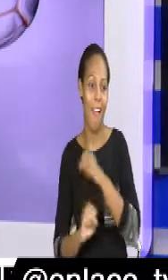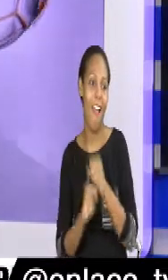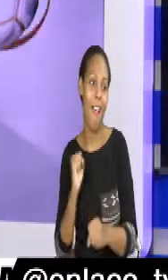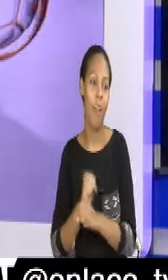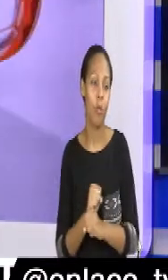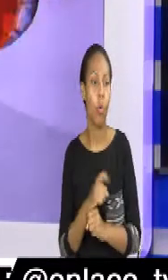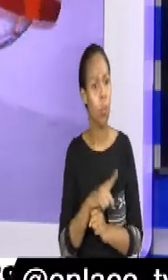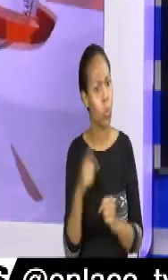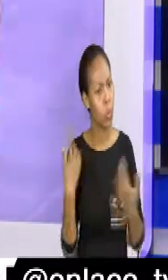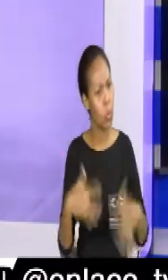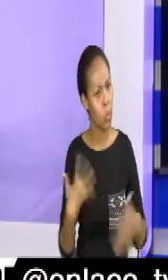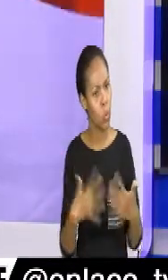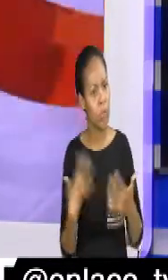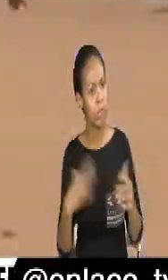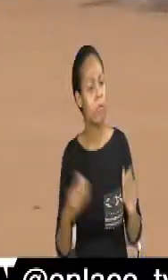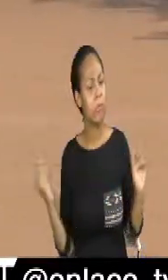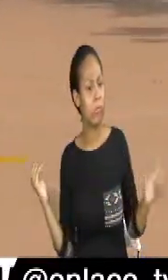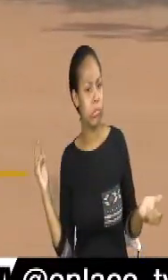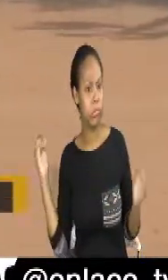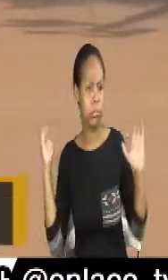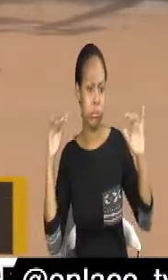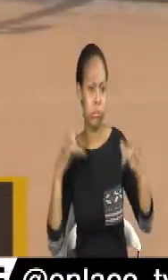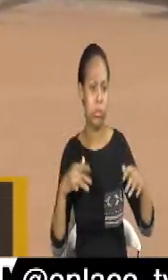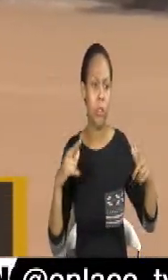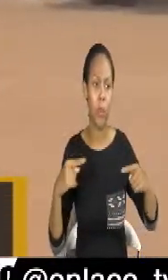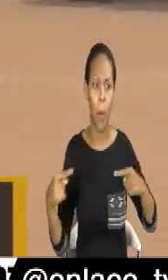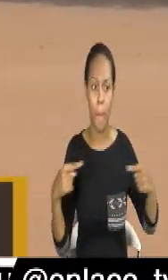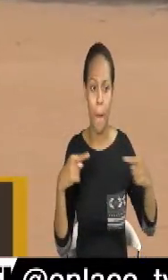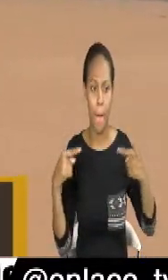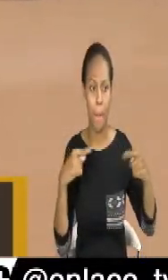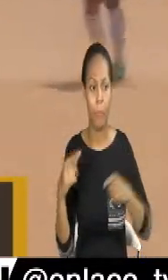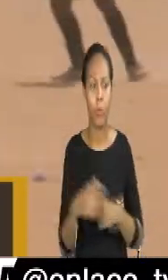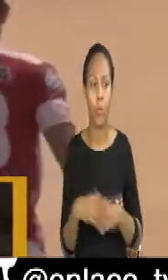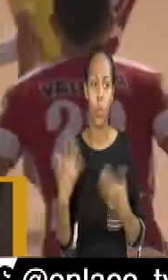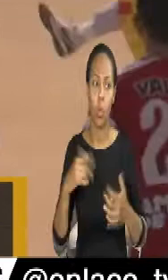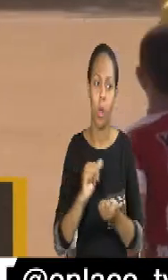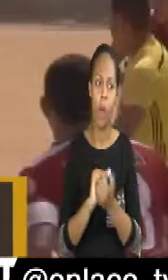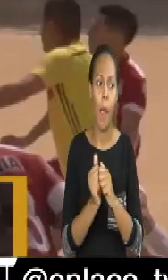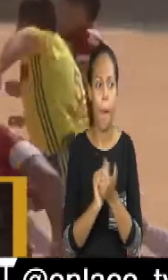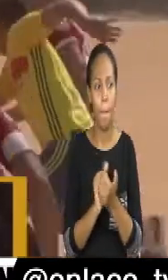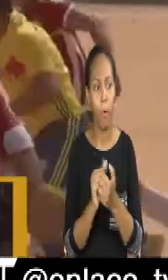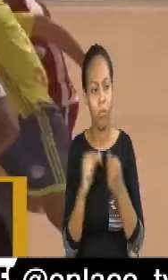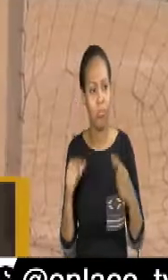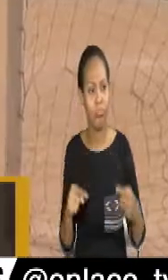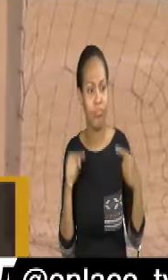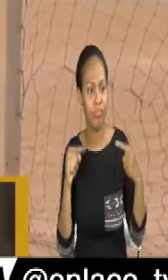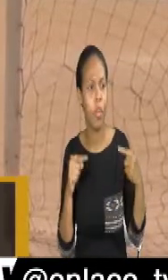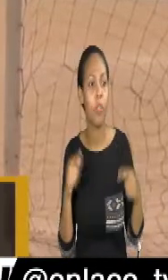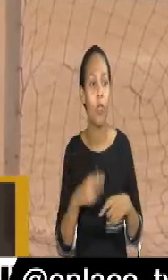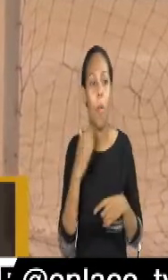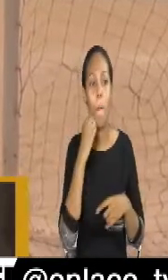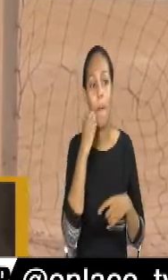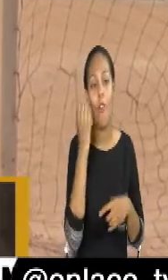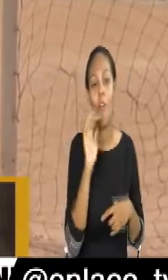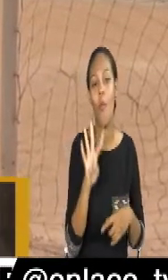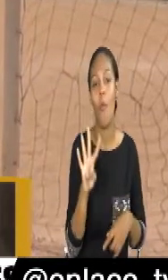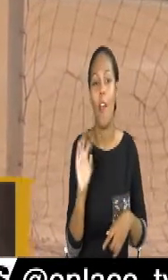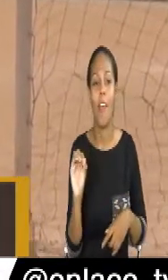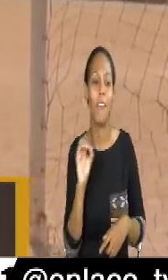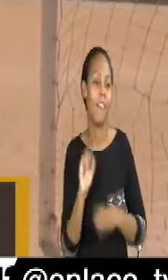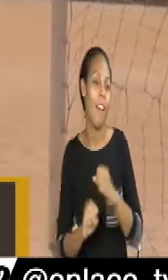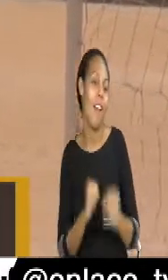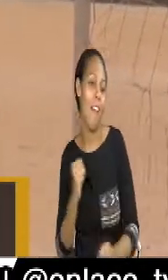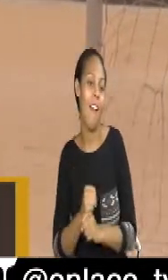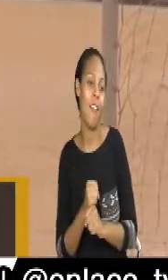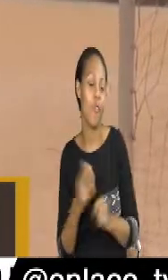nivel competitivo. En todo un espectáculo deportivo se ha convertido el torneo de fútbol de veteranos mayores de 40 años que se juega en la